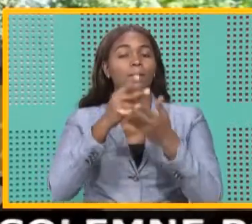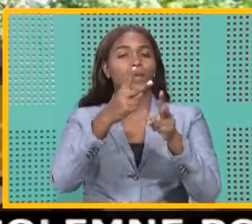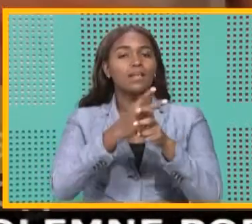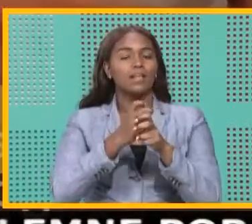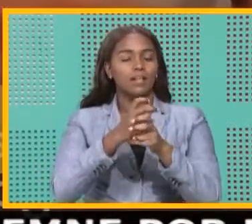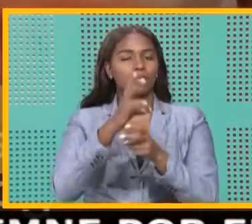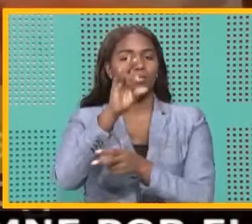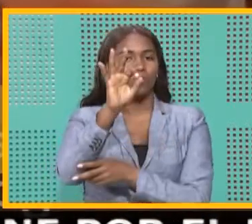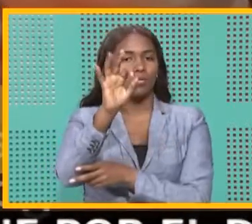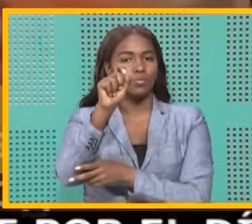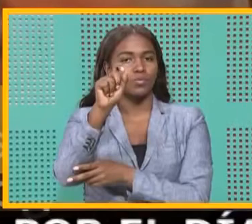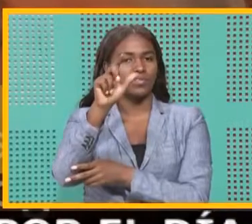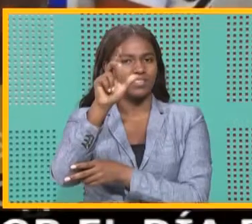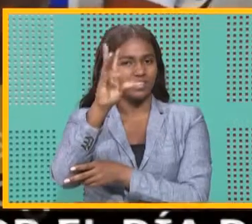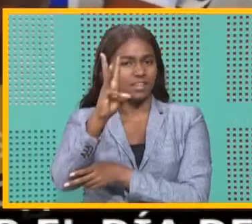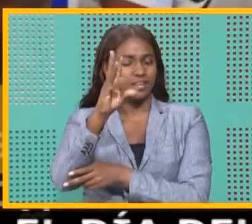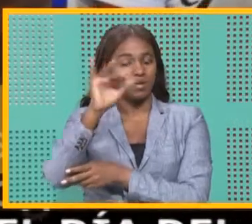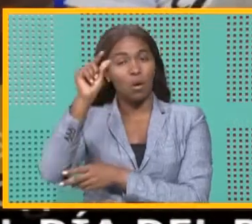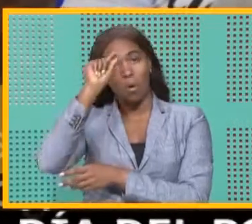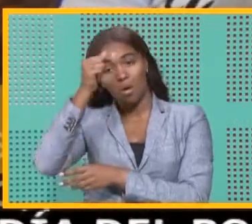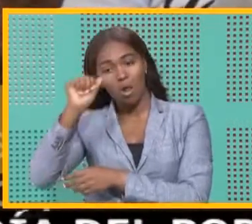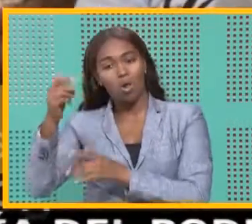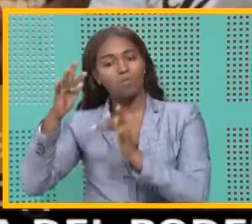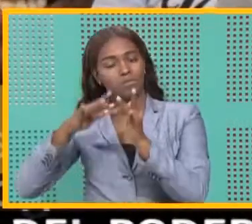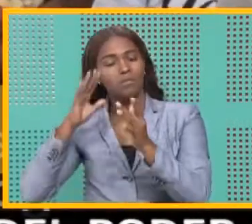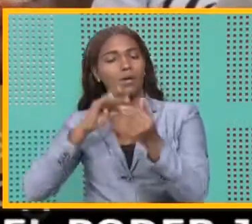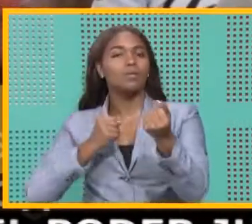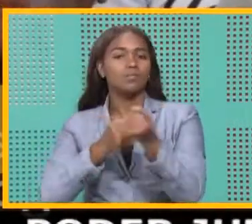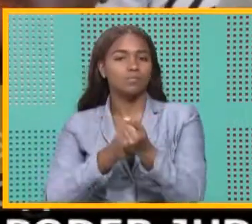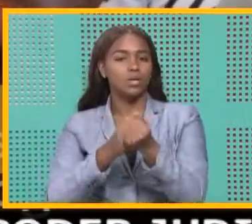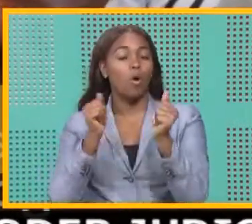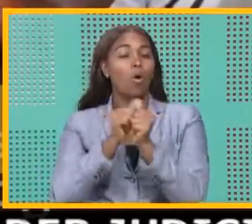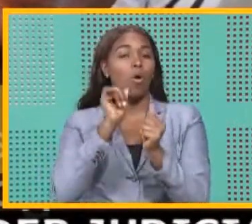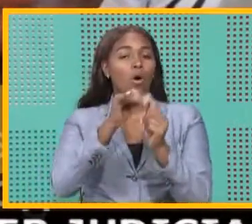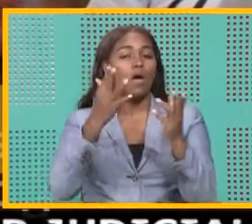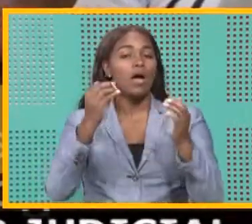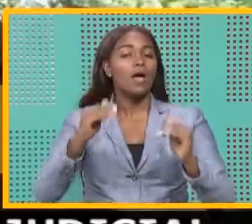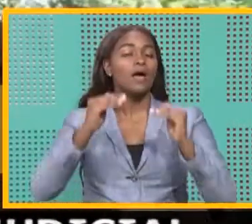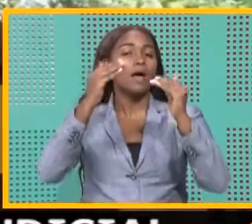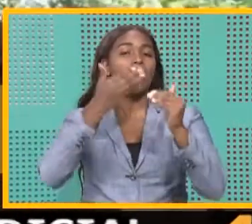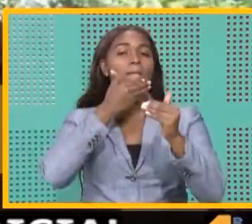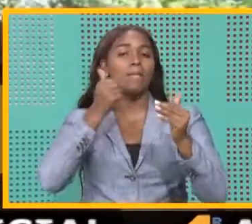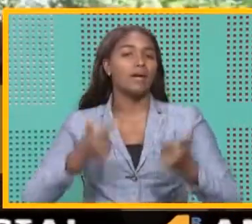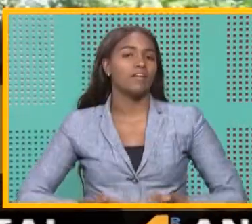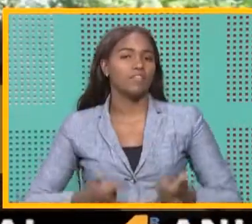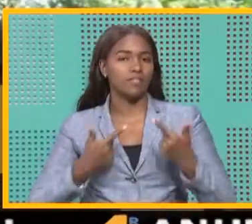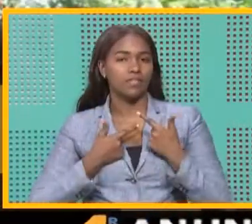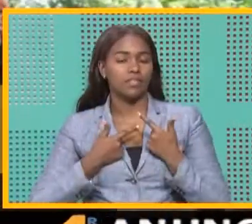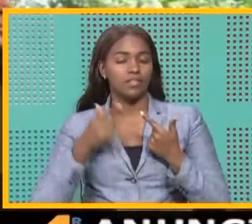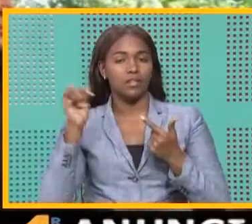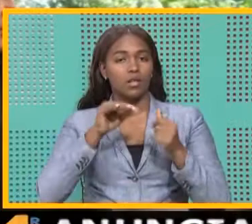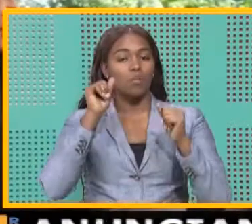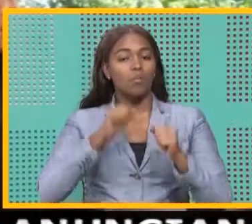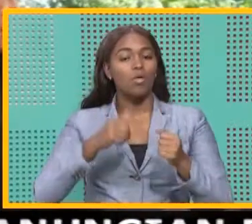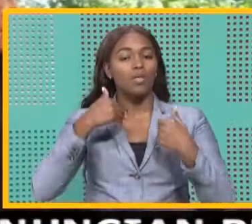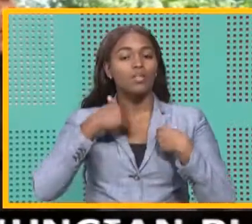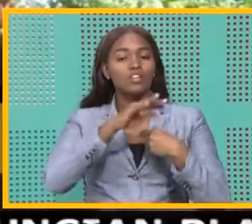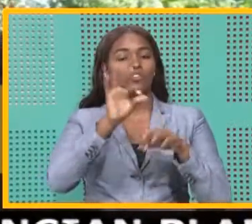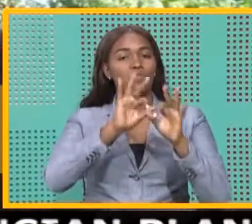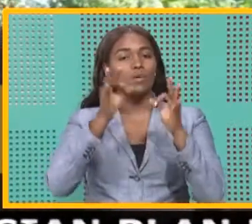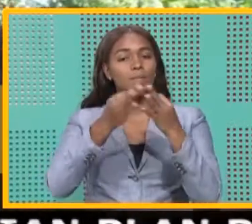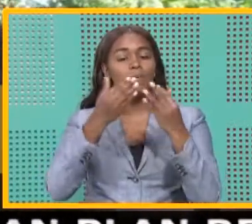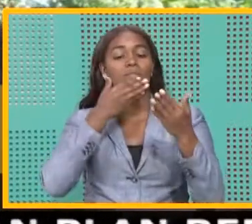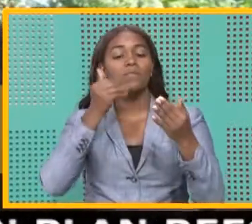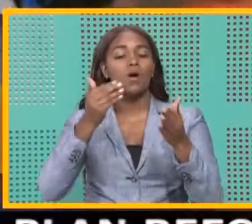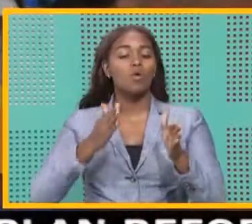Estado Dominicano. Con estas cosas, nosotros lo que buscamos es que ustedes puedan elevar sus condiciones de vida y que puedan encaminar a su familia